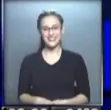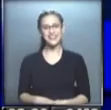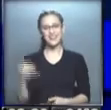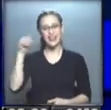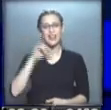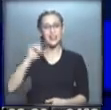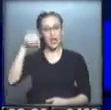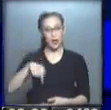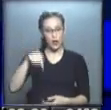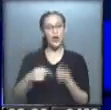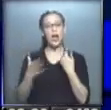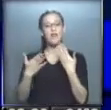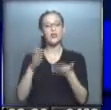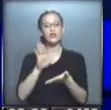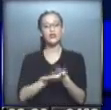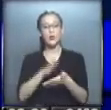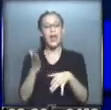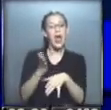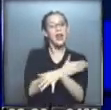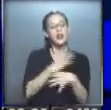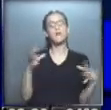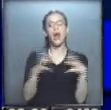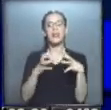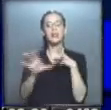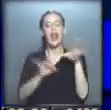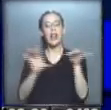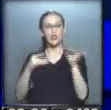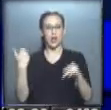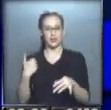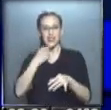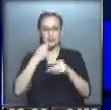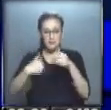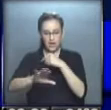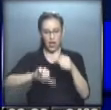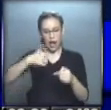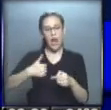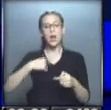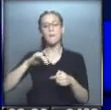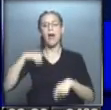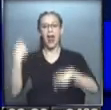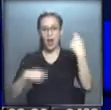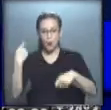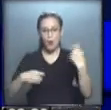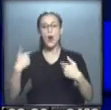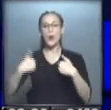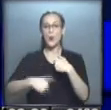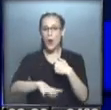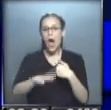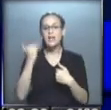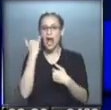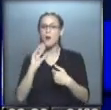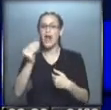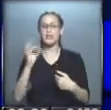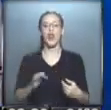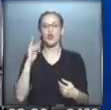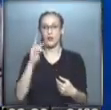en la jornada de hoy estaremos hablando de la previa del partido de la selección argentina, que mañana, si le gana Paraguay en Asunción, estará clasificándose ya a Brasil